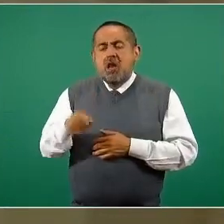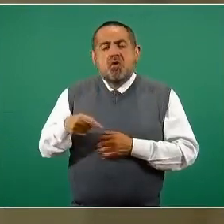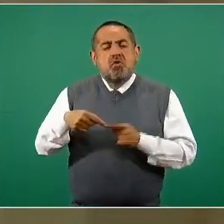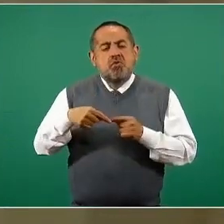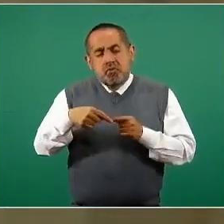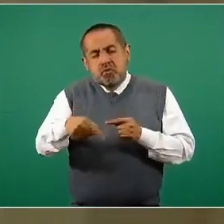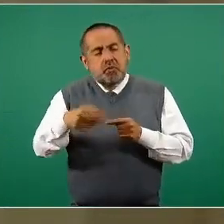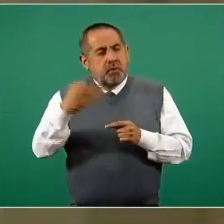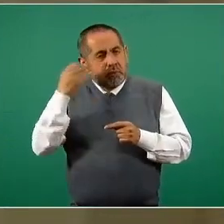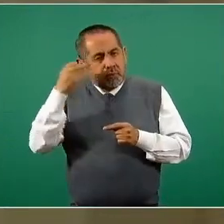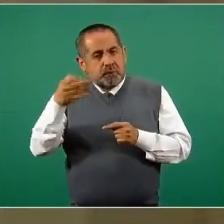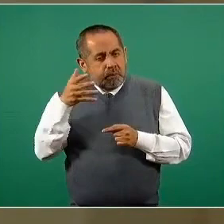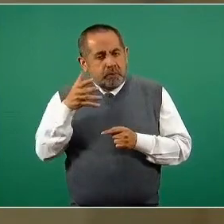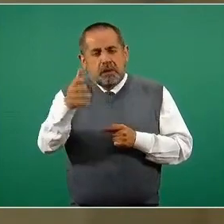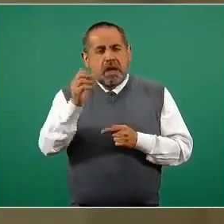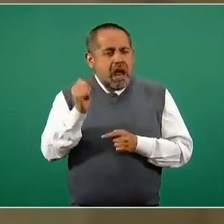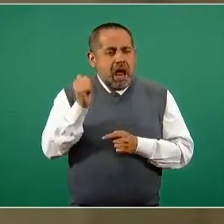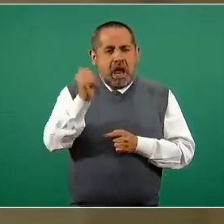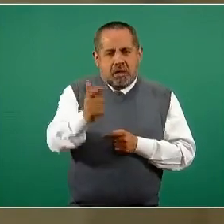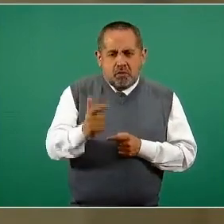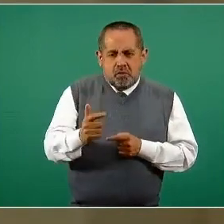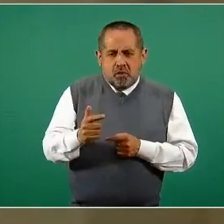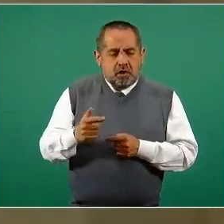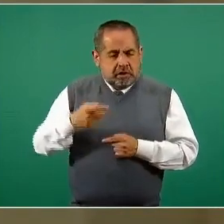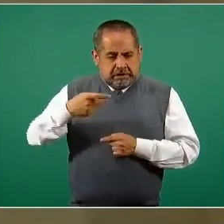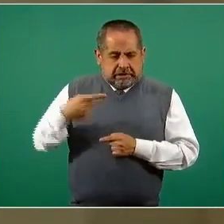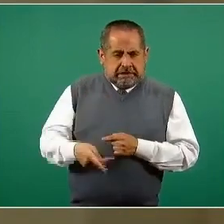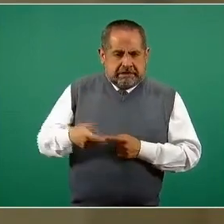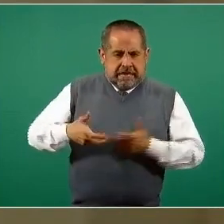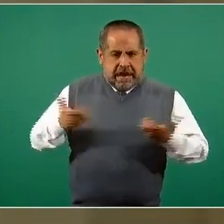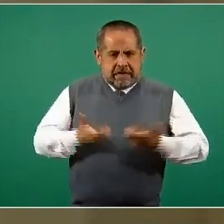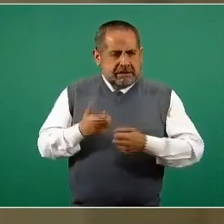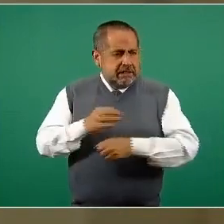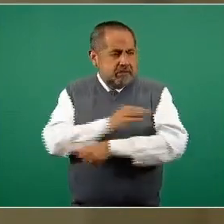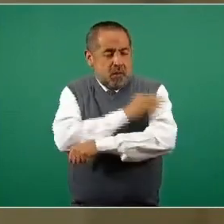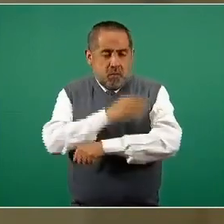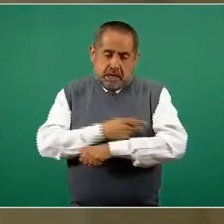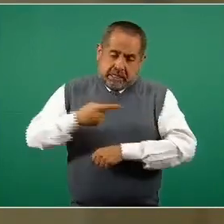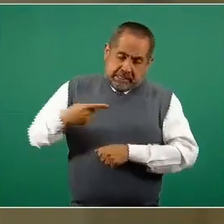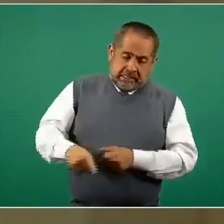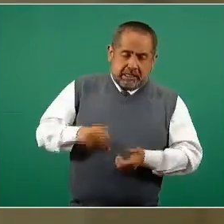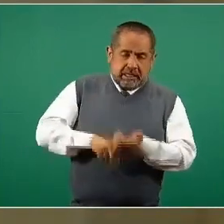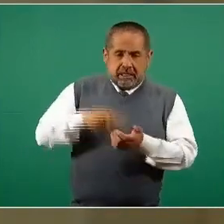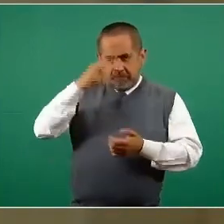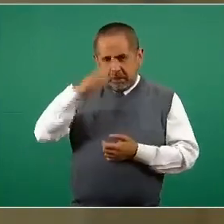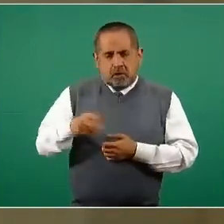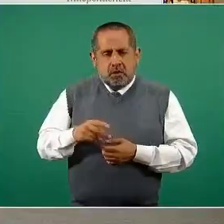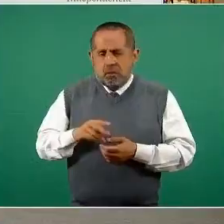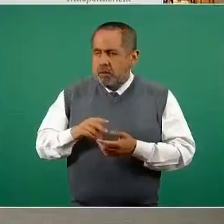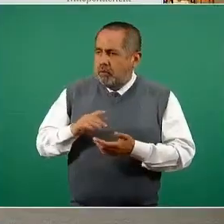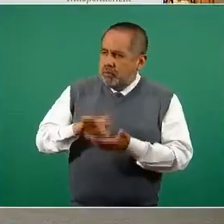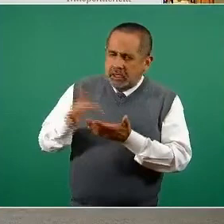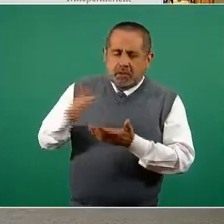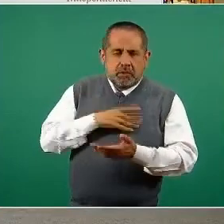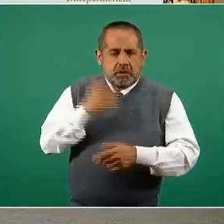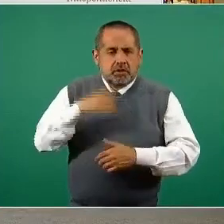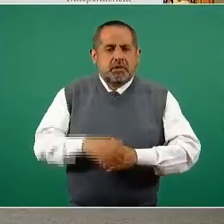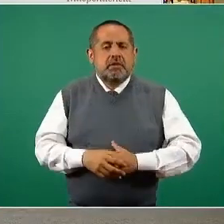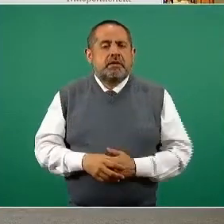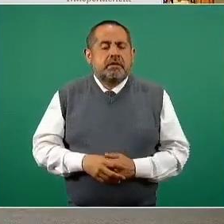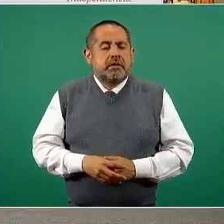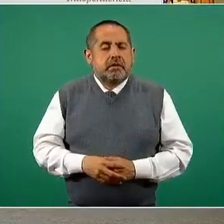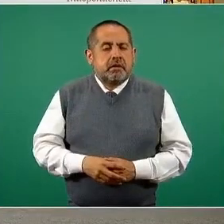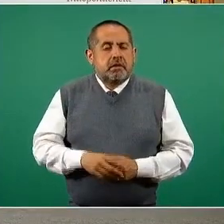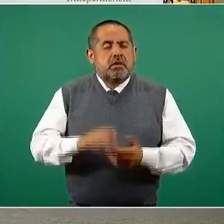mediano o a largo plazo se pueda dar el desarrollo de esta vacuna en México? Muchas gracias, buenas noches. Muchas gracias también por